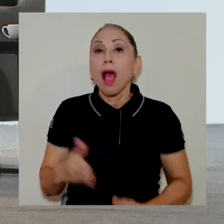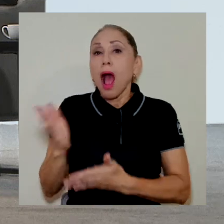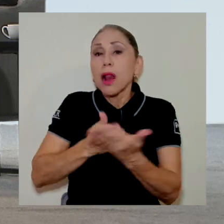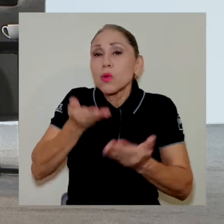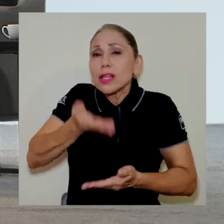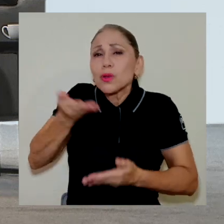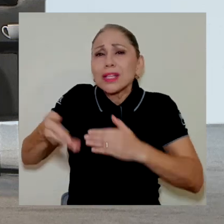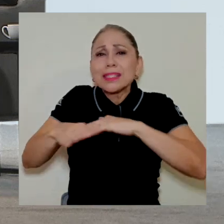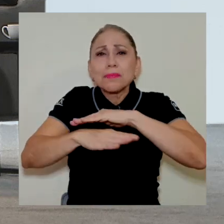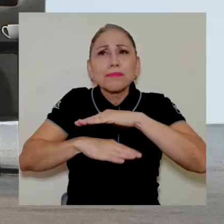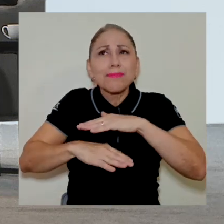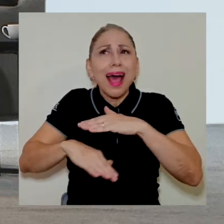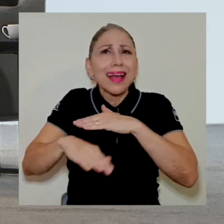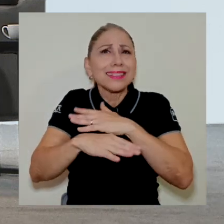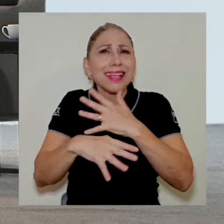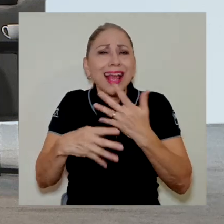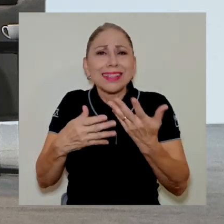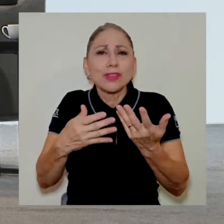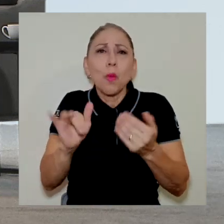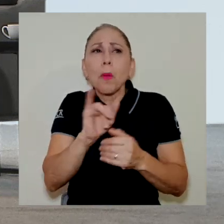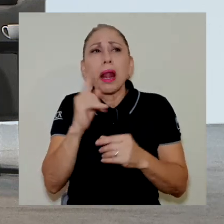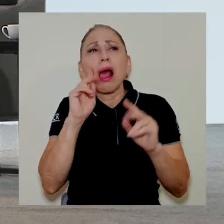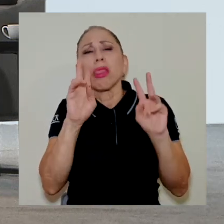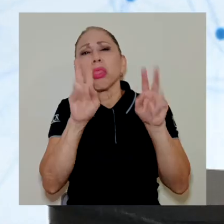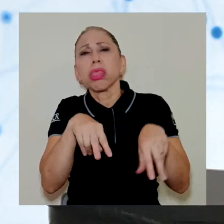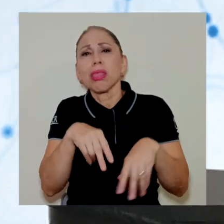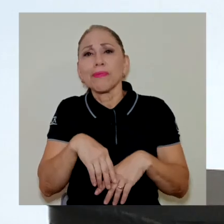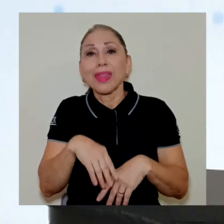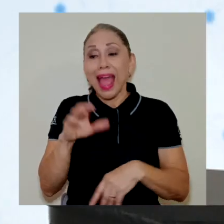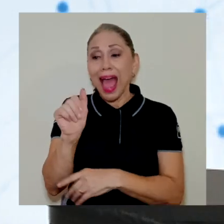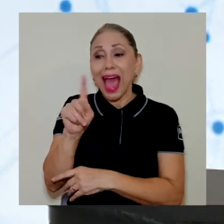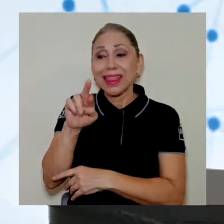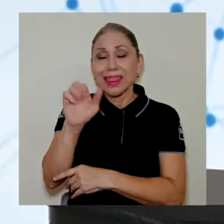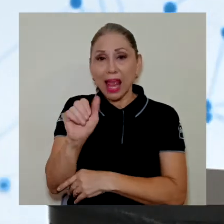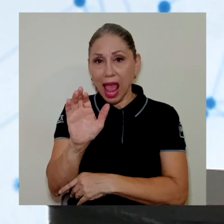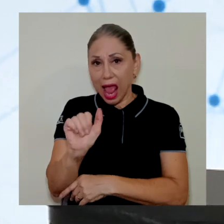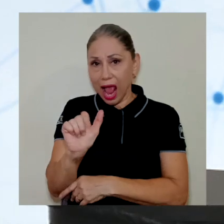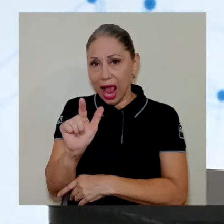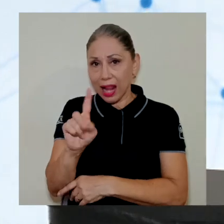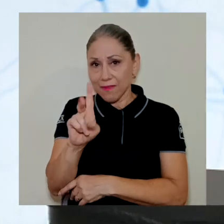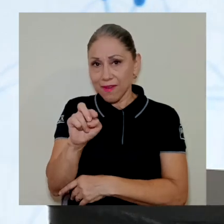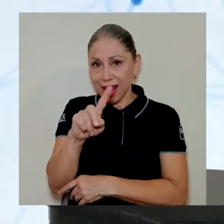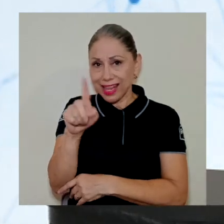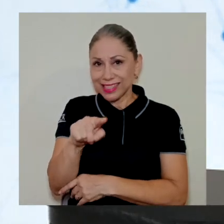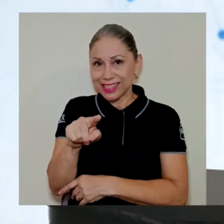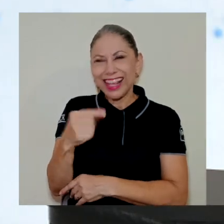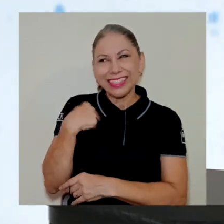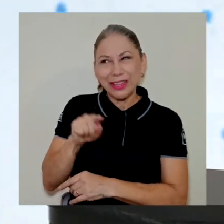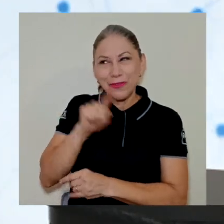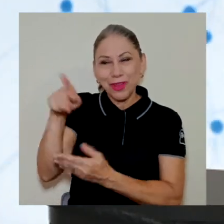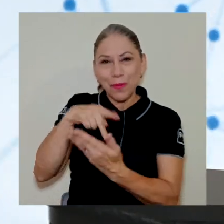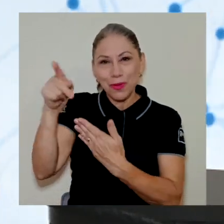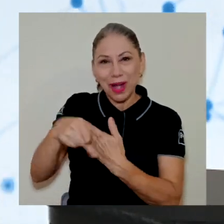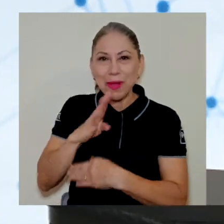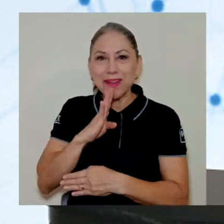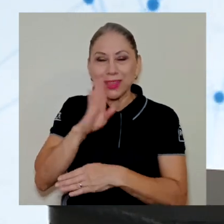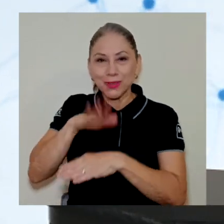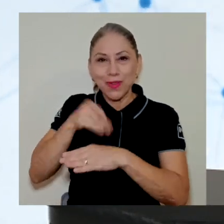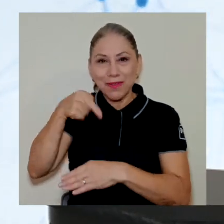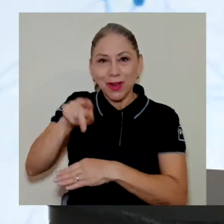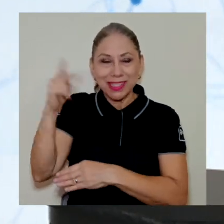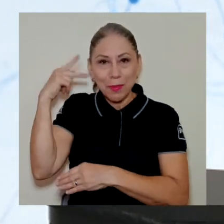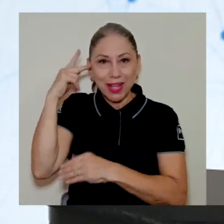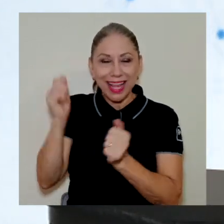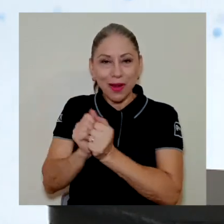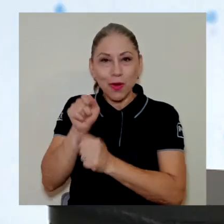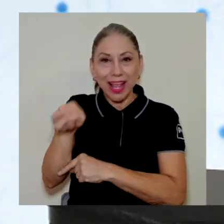cosas básicas de descalificación. De hecho, contaba Andrea Álvarez, es que estuve en un programa hablando de violencia política con ella,